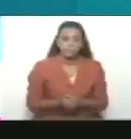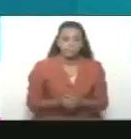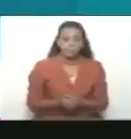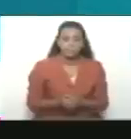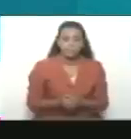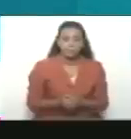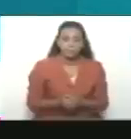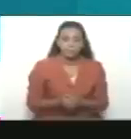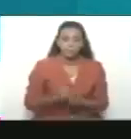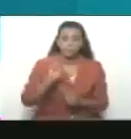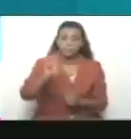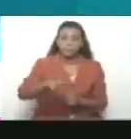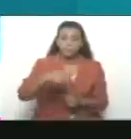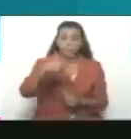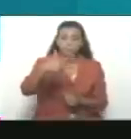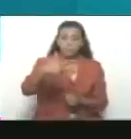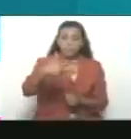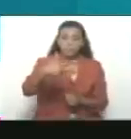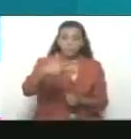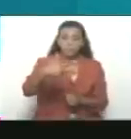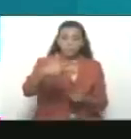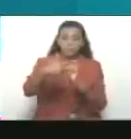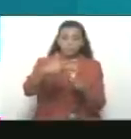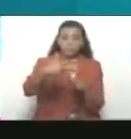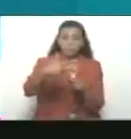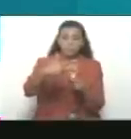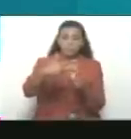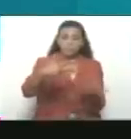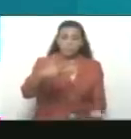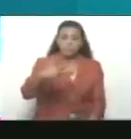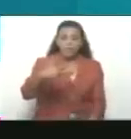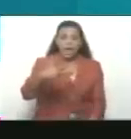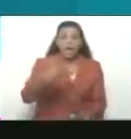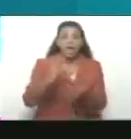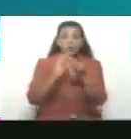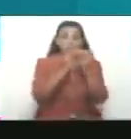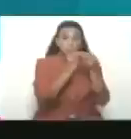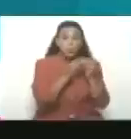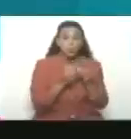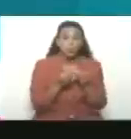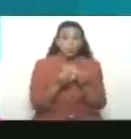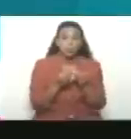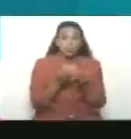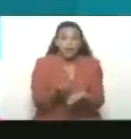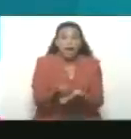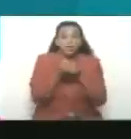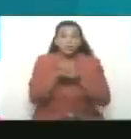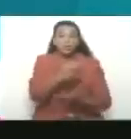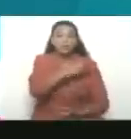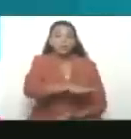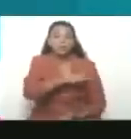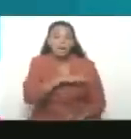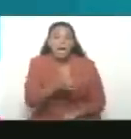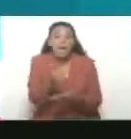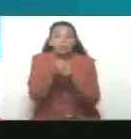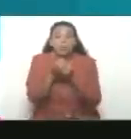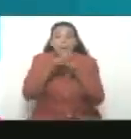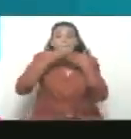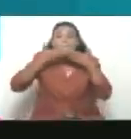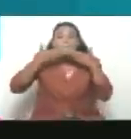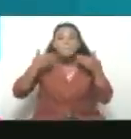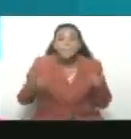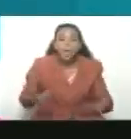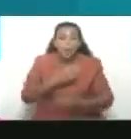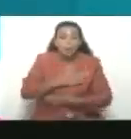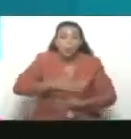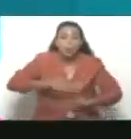correcto tercer consenso la recuperación del estado de bienestar social